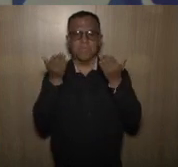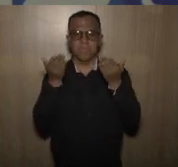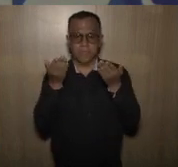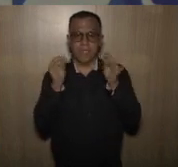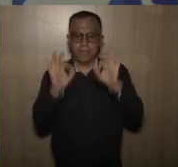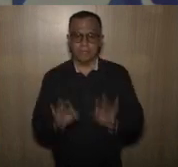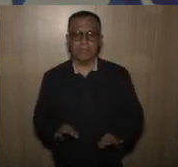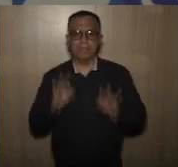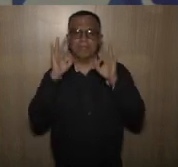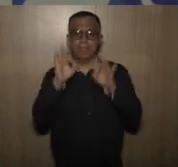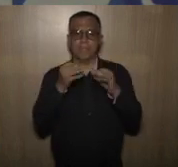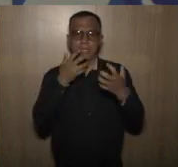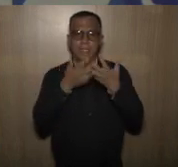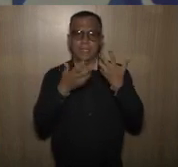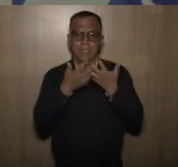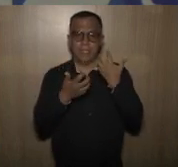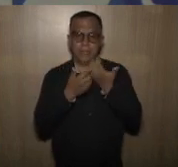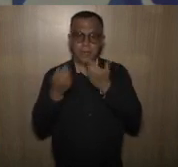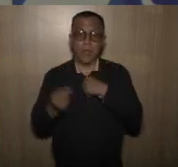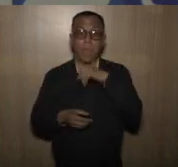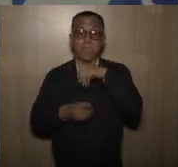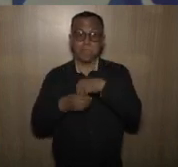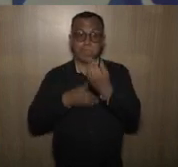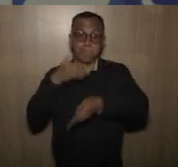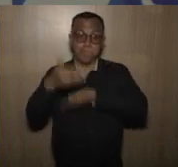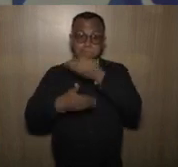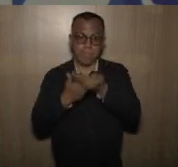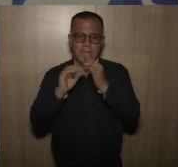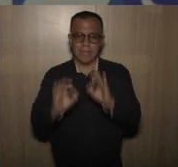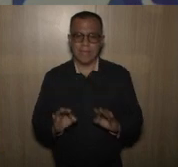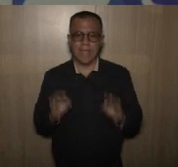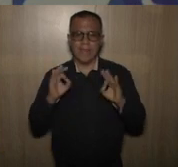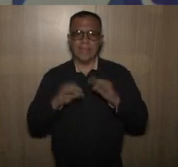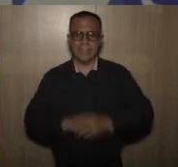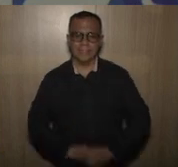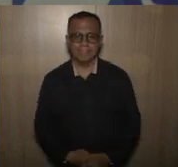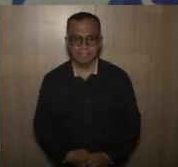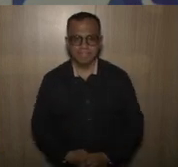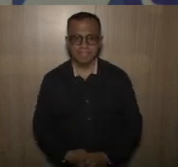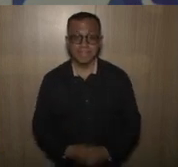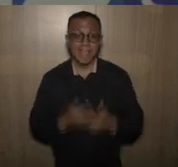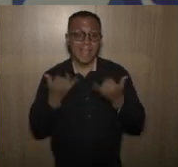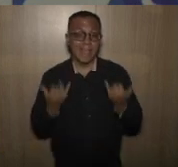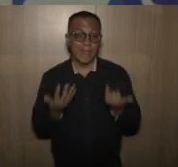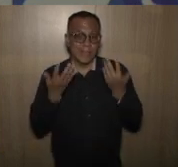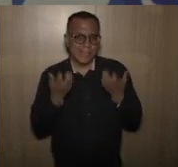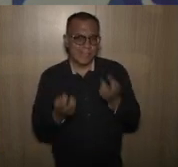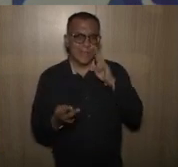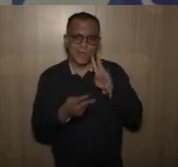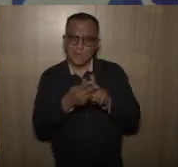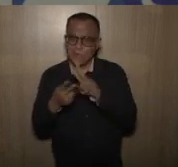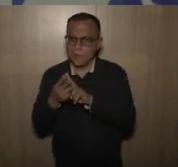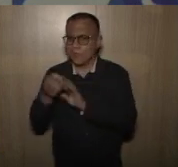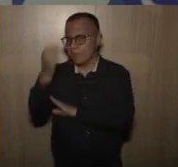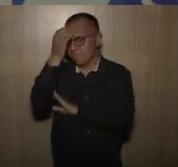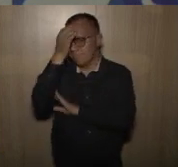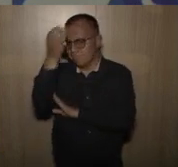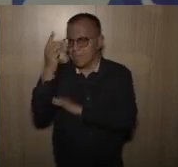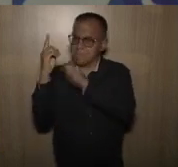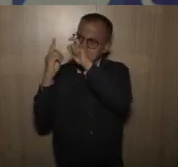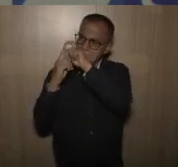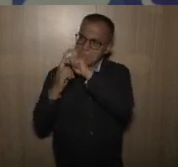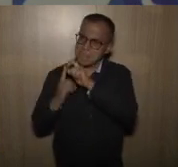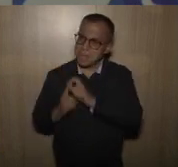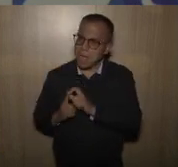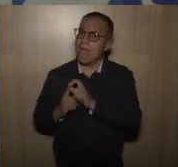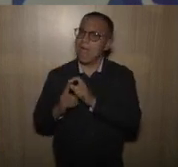la calidad del sistema del aseguramiento de la calidad. Queremos conocer esos conceptos clave y